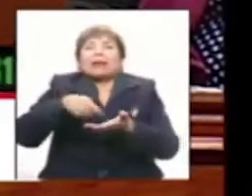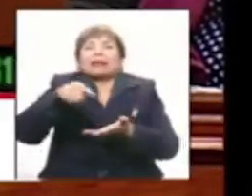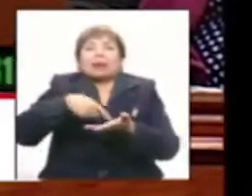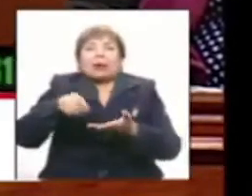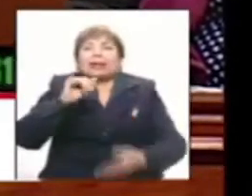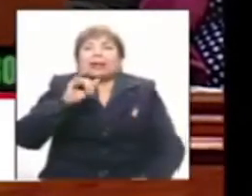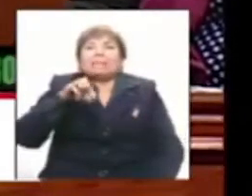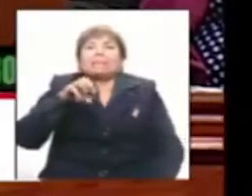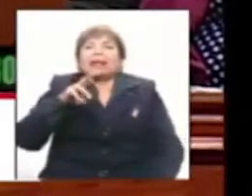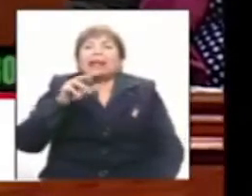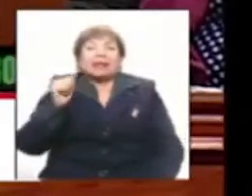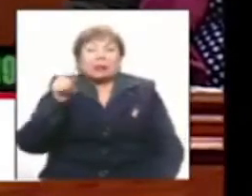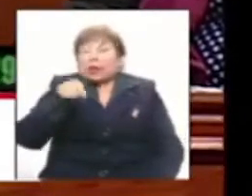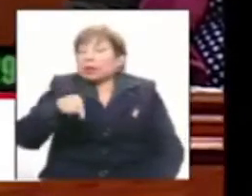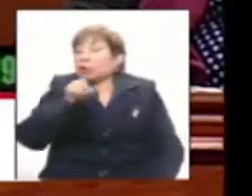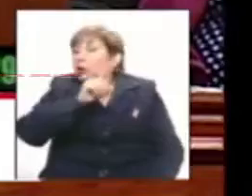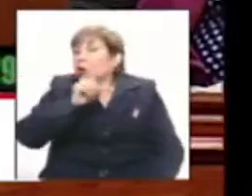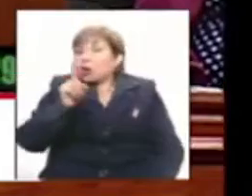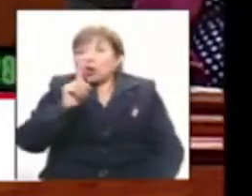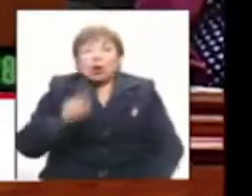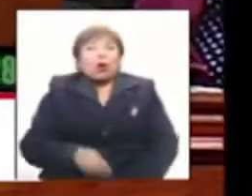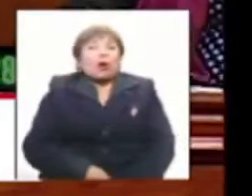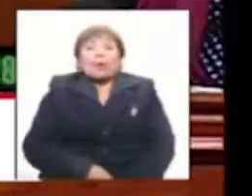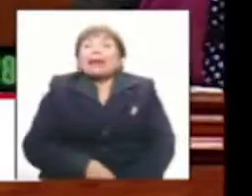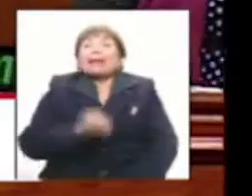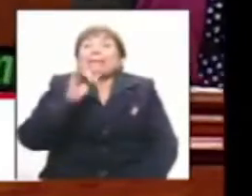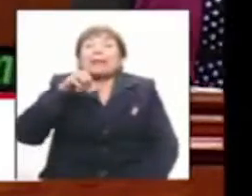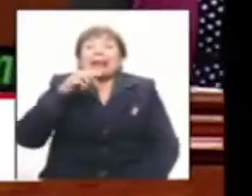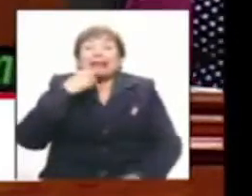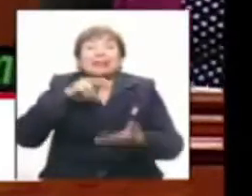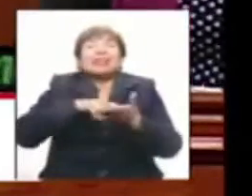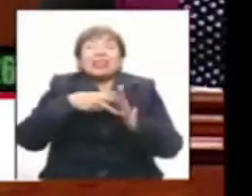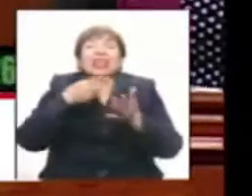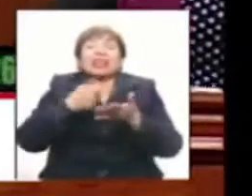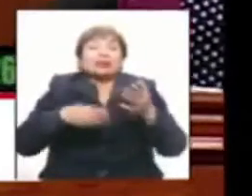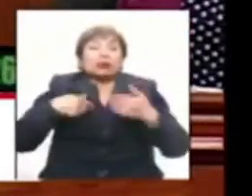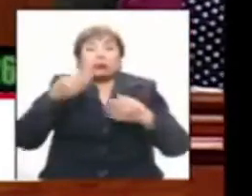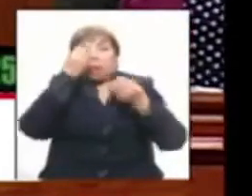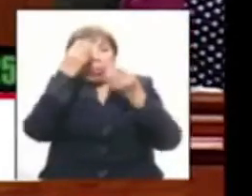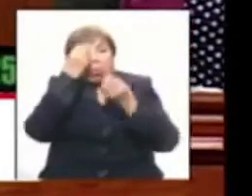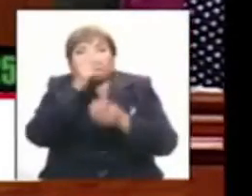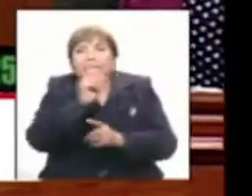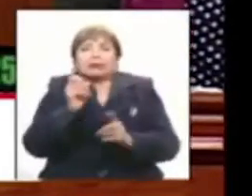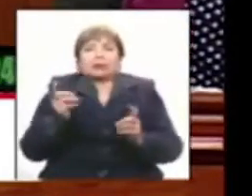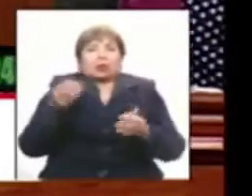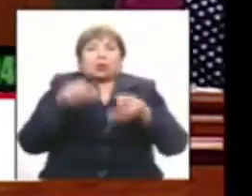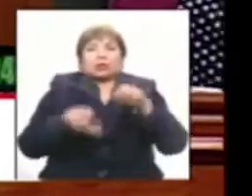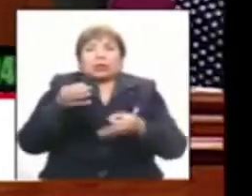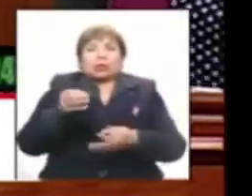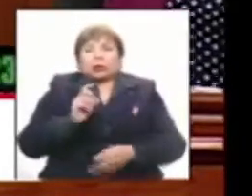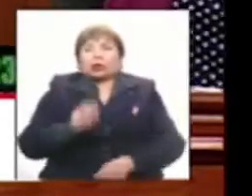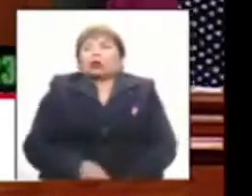mandato imperativo. Eso no se aplica acá. El mandato imperativo no quiere decir que nosotros vamos a incumplir con resoluciones